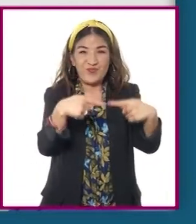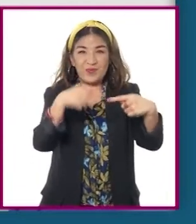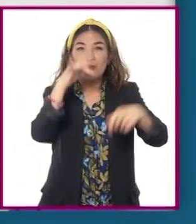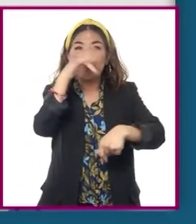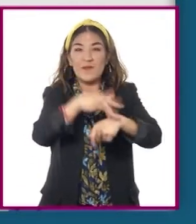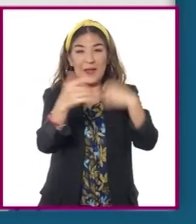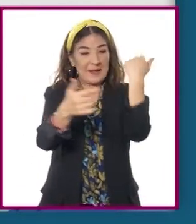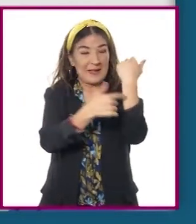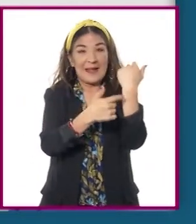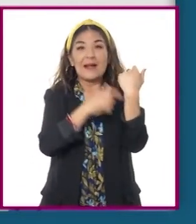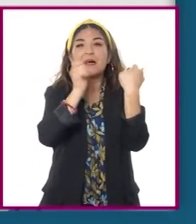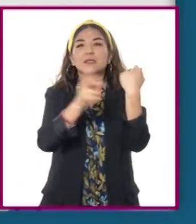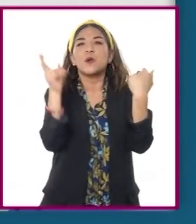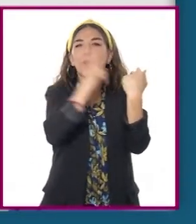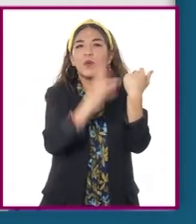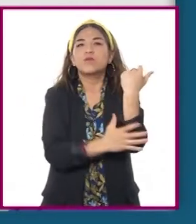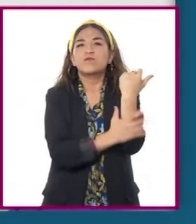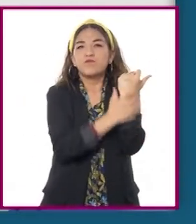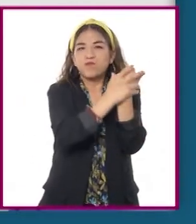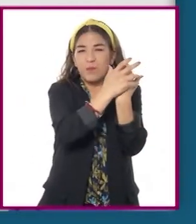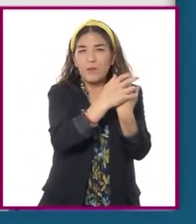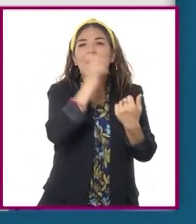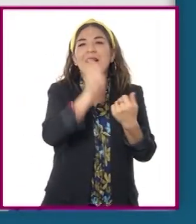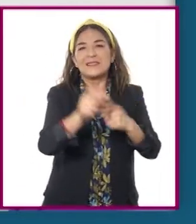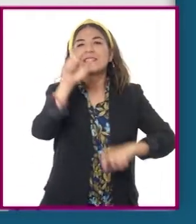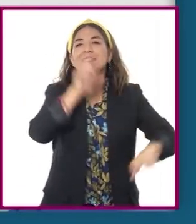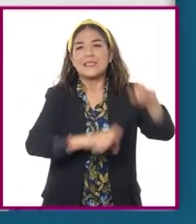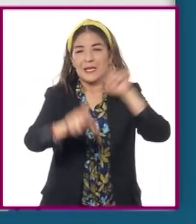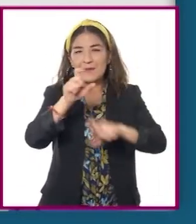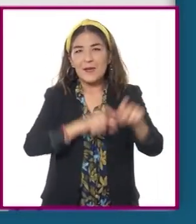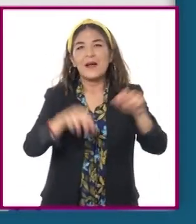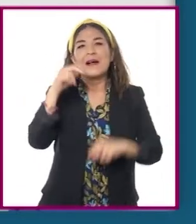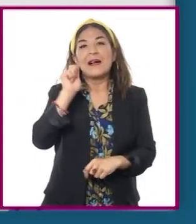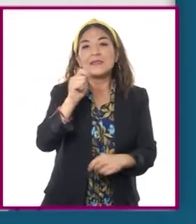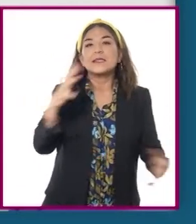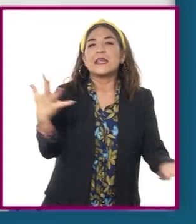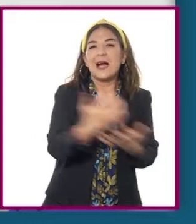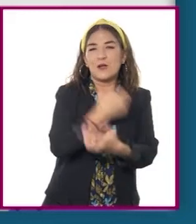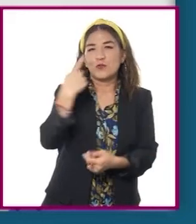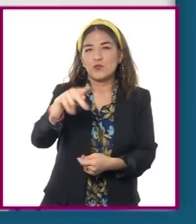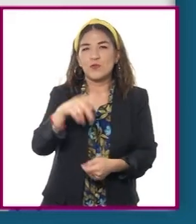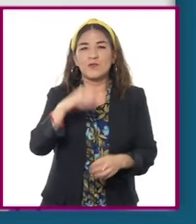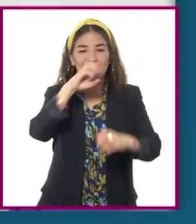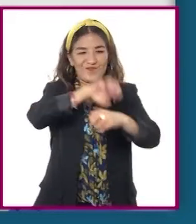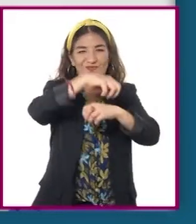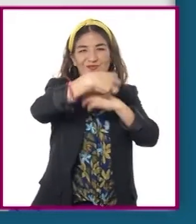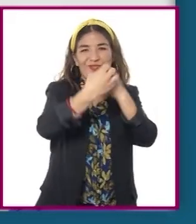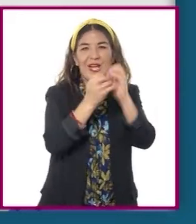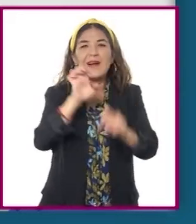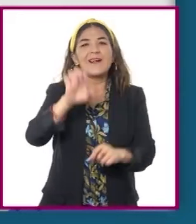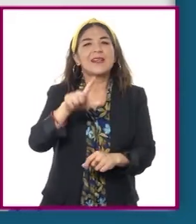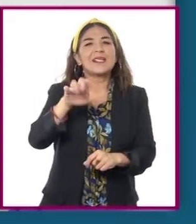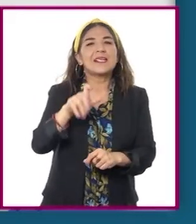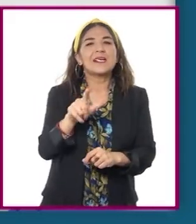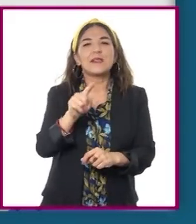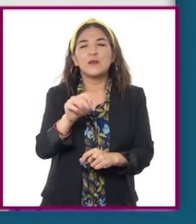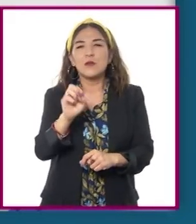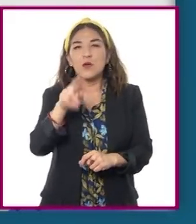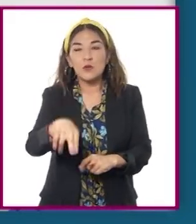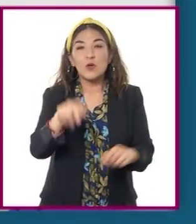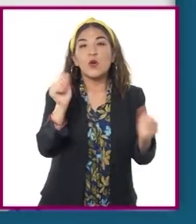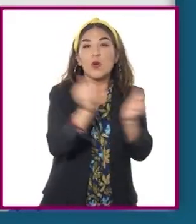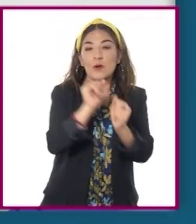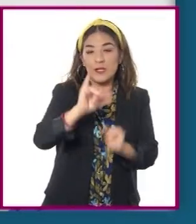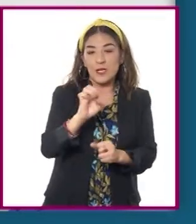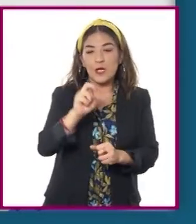el oxígeno del aire el que lleva a cabo este proceso químico al ganar electrones. El oxígeno, al reaccionar con los iones